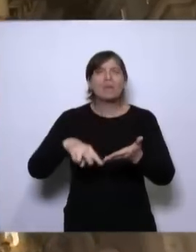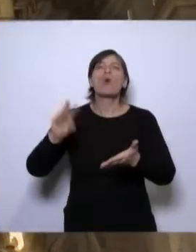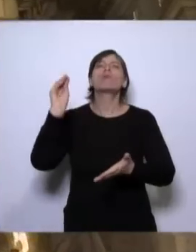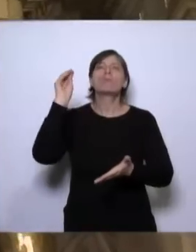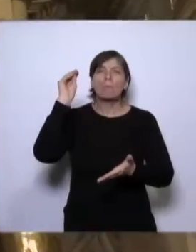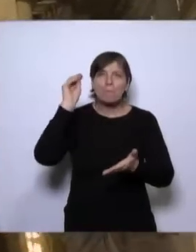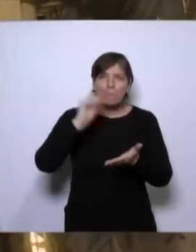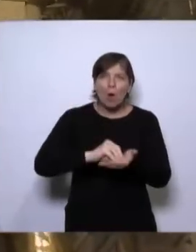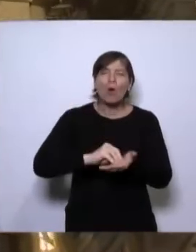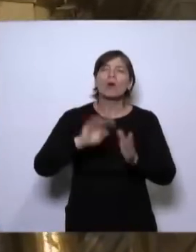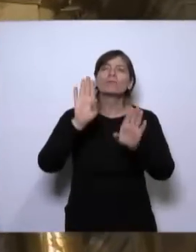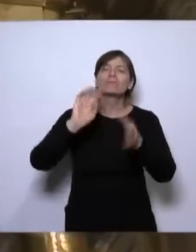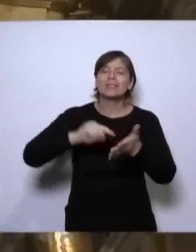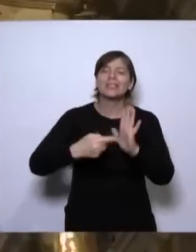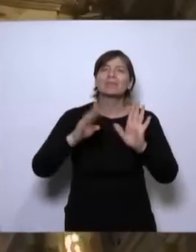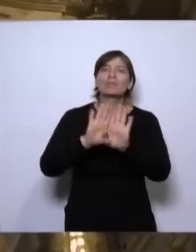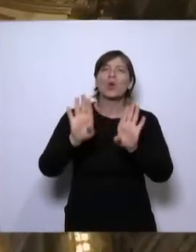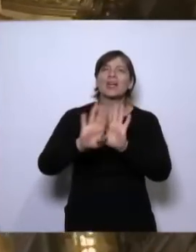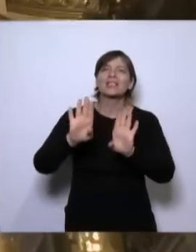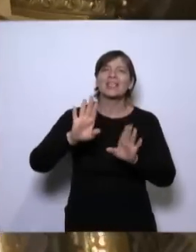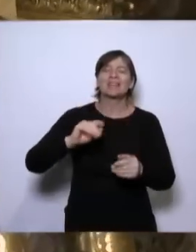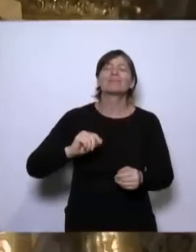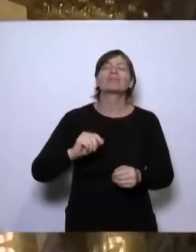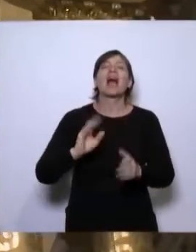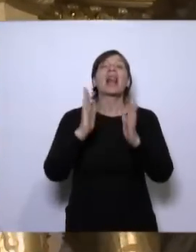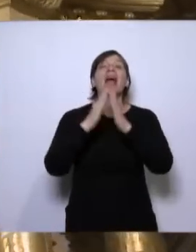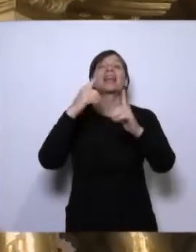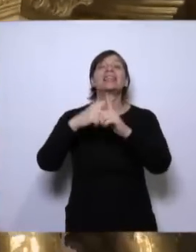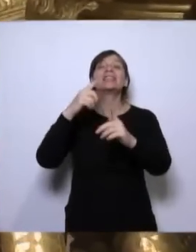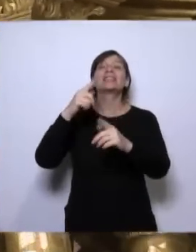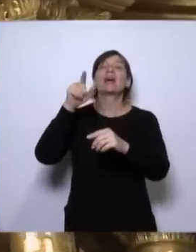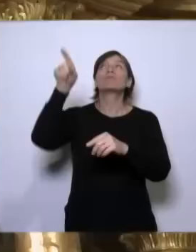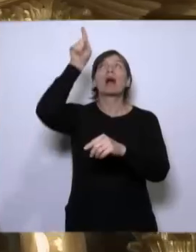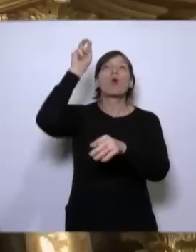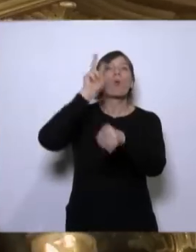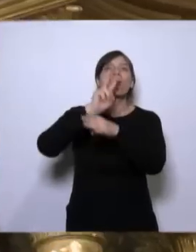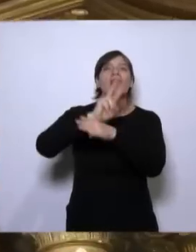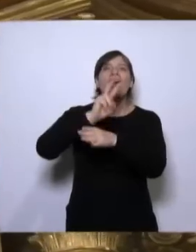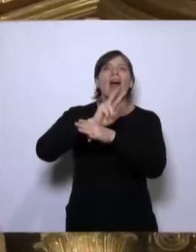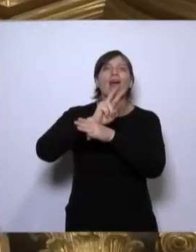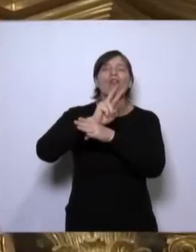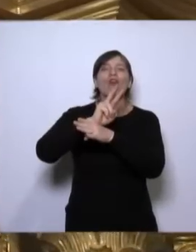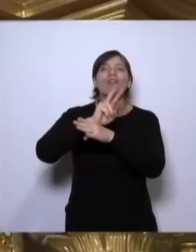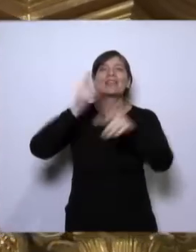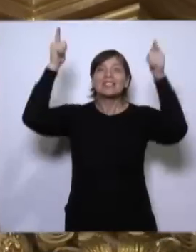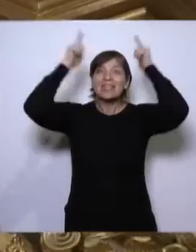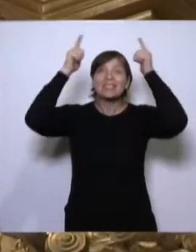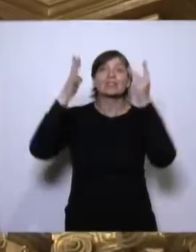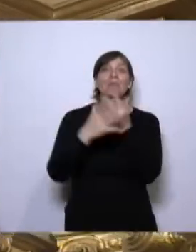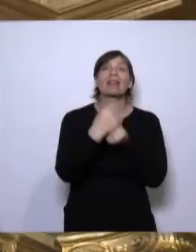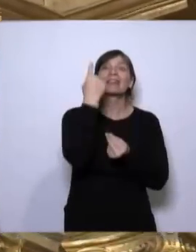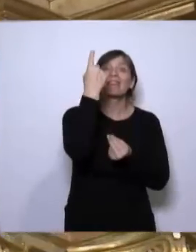puerto una ciudad. La iglesia la pongo bajo la advocación de la Santísima